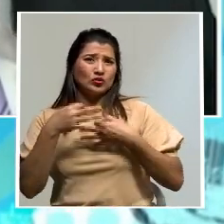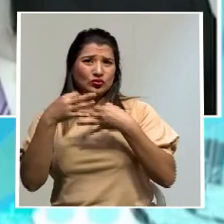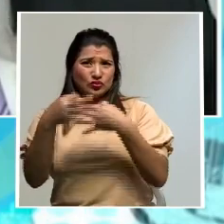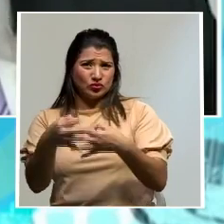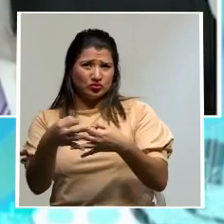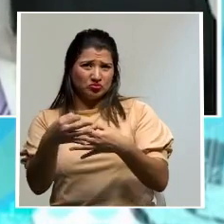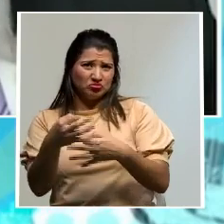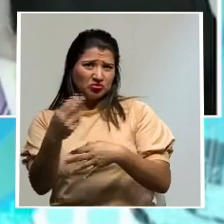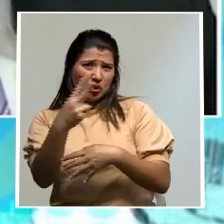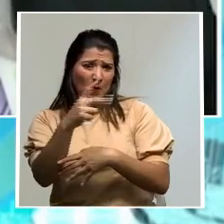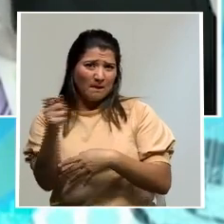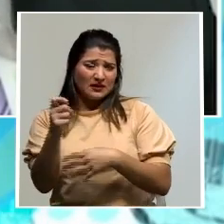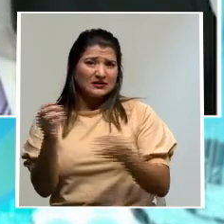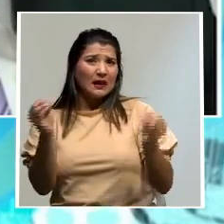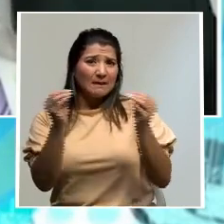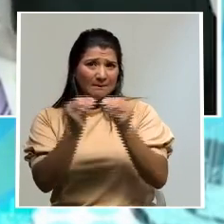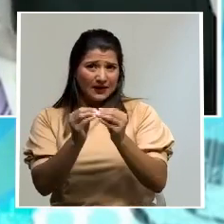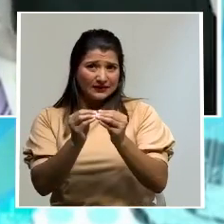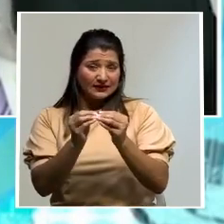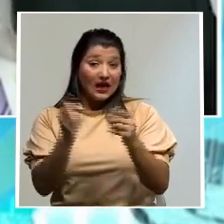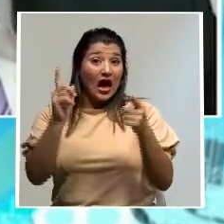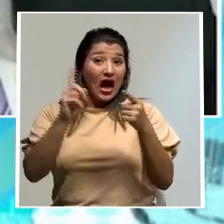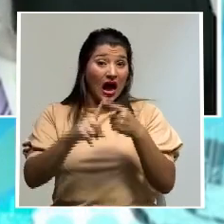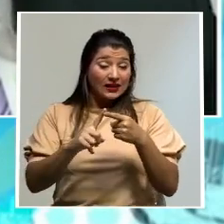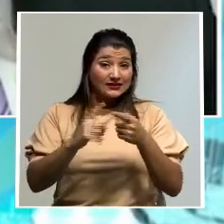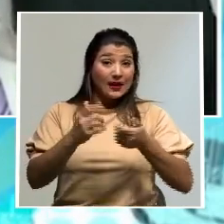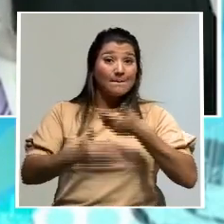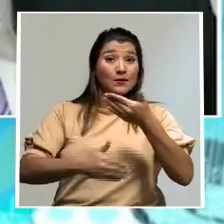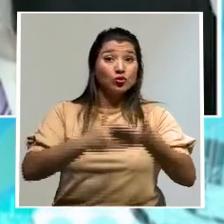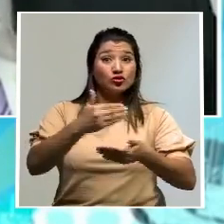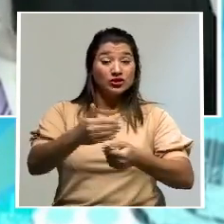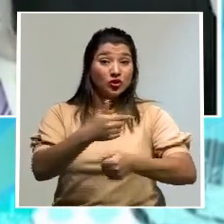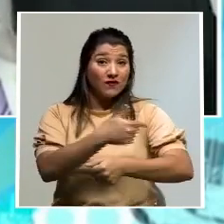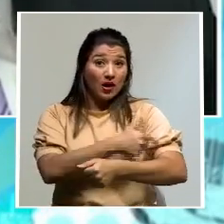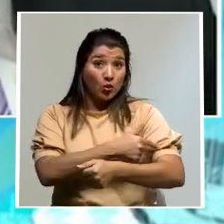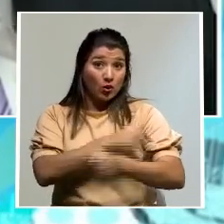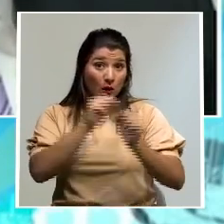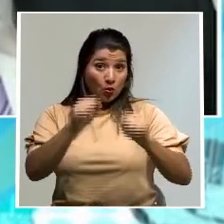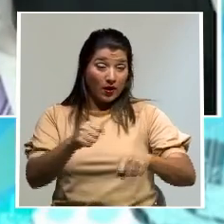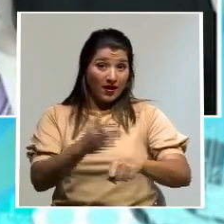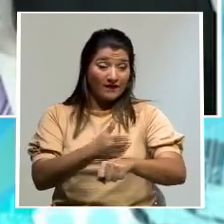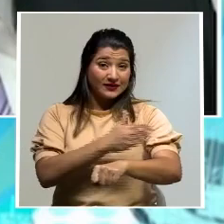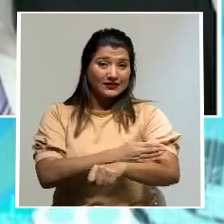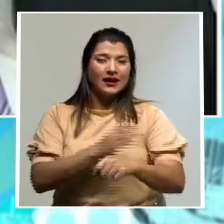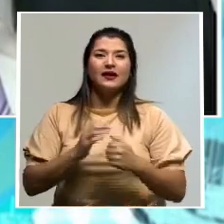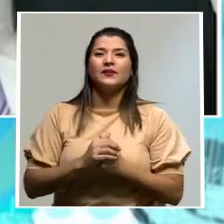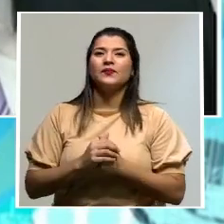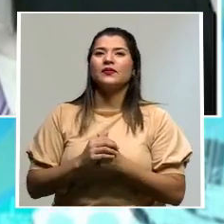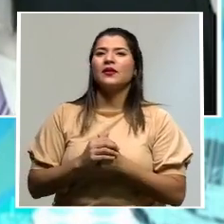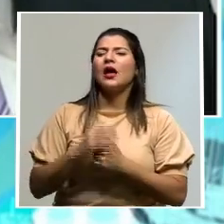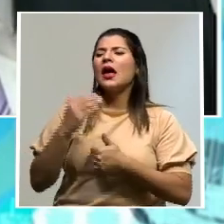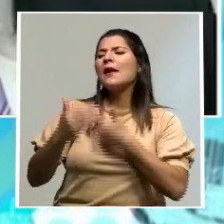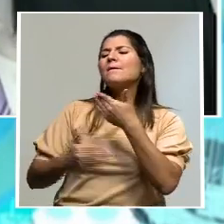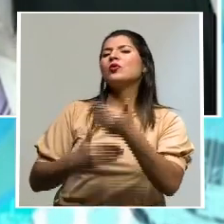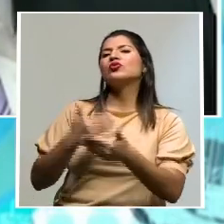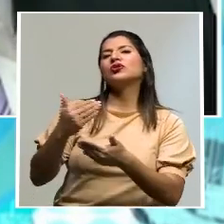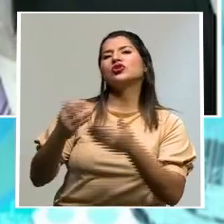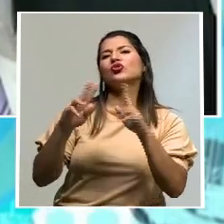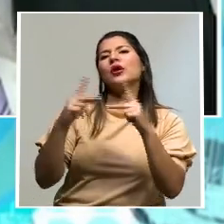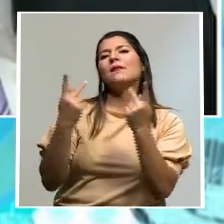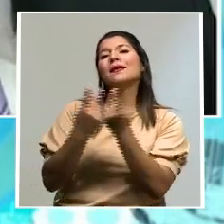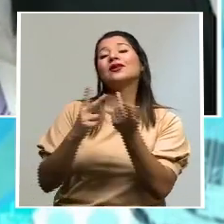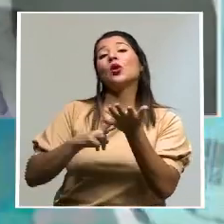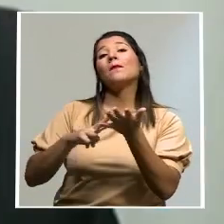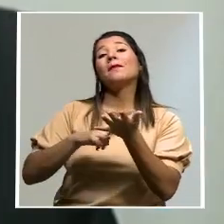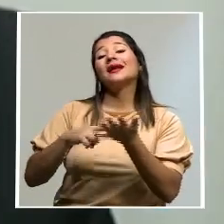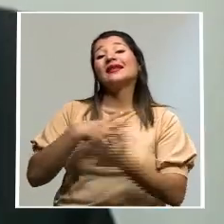un par de meses mientras el proceso de vacunación avanza? Mire, el proceso de liberación nacional es más largo que el de los otros partidos,